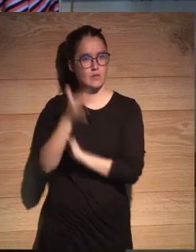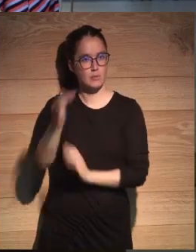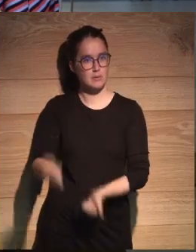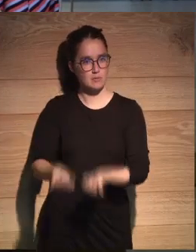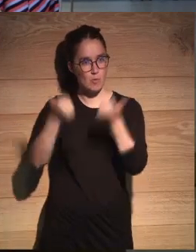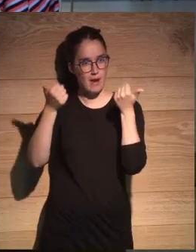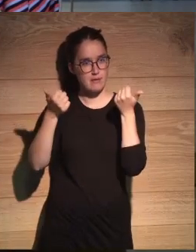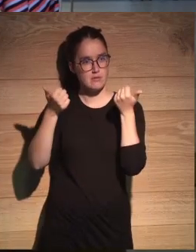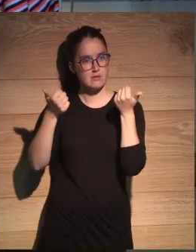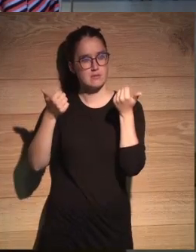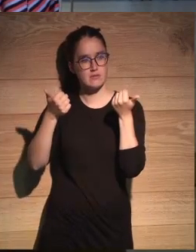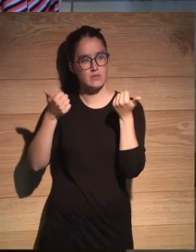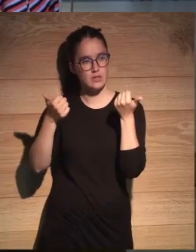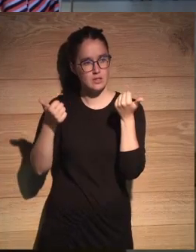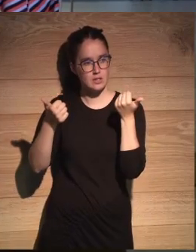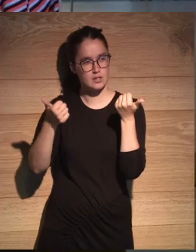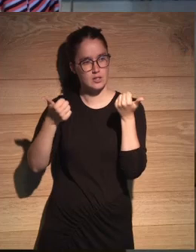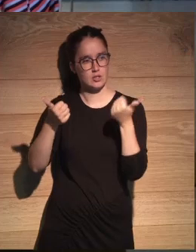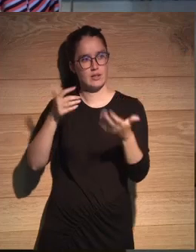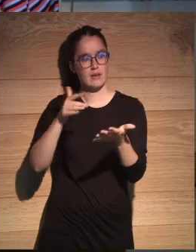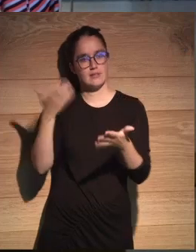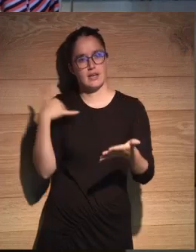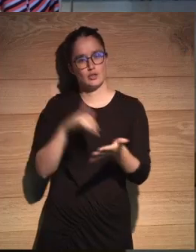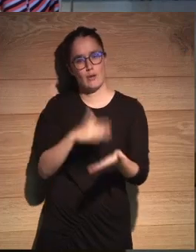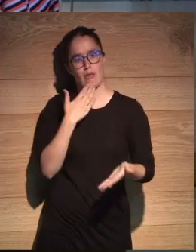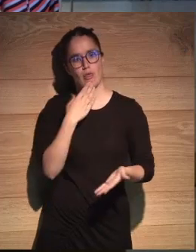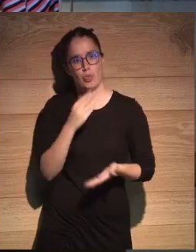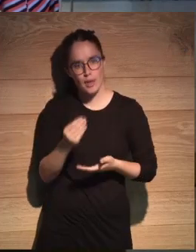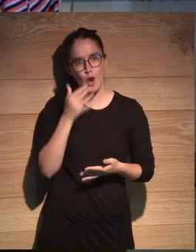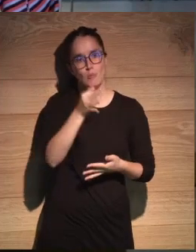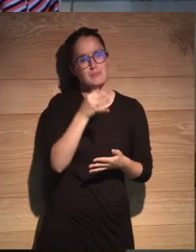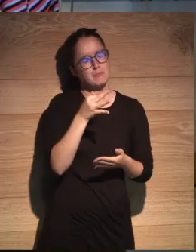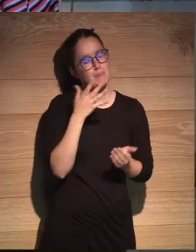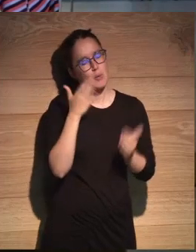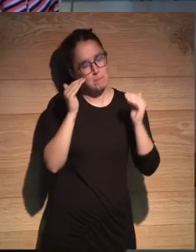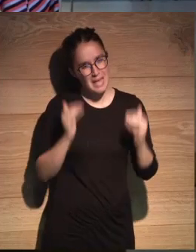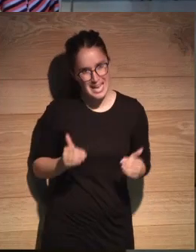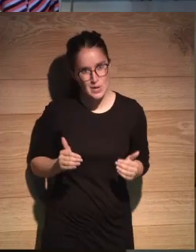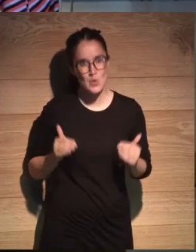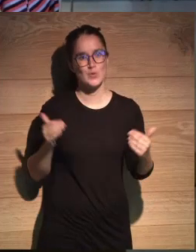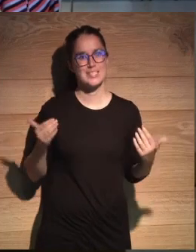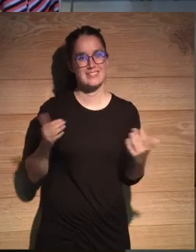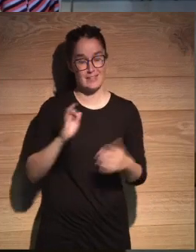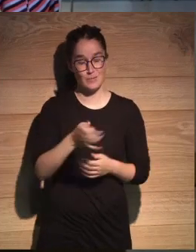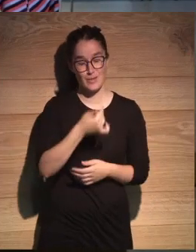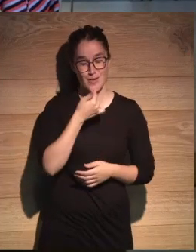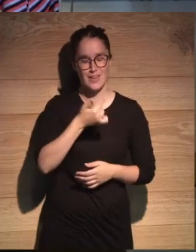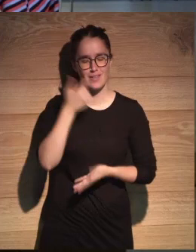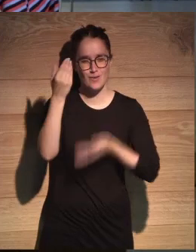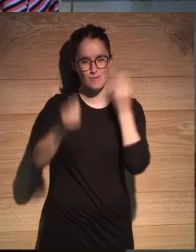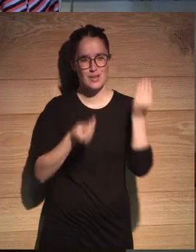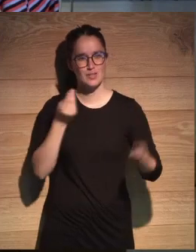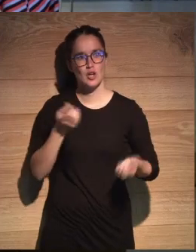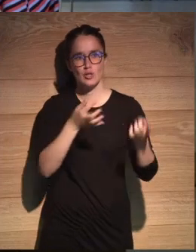optimistas. Los que ya hemos cumplido algún año más somos optimistas pero menos, y es verdad lo que dices. Yo creo